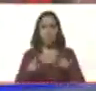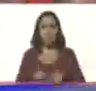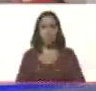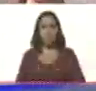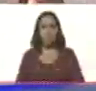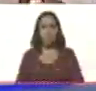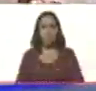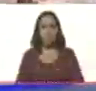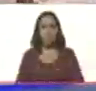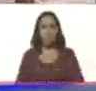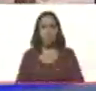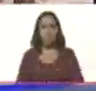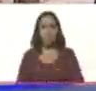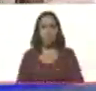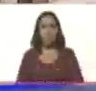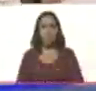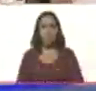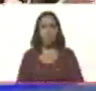la guerra económica